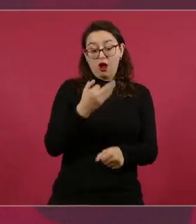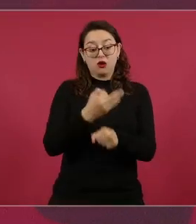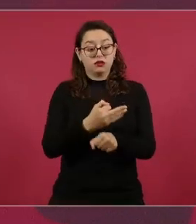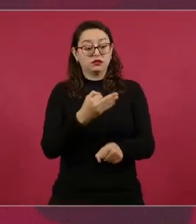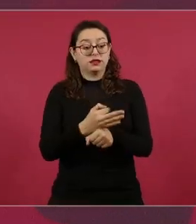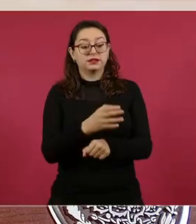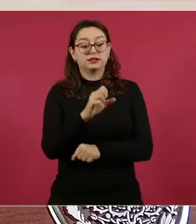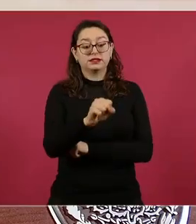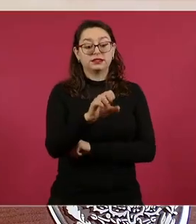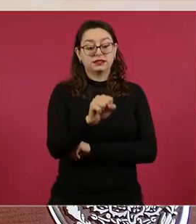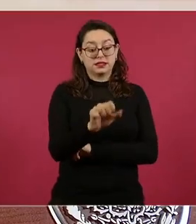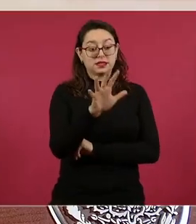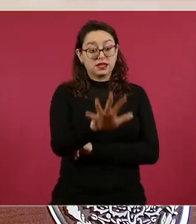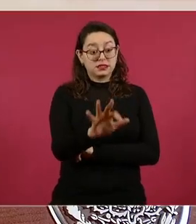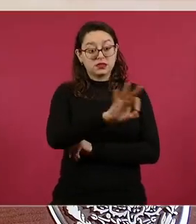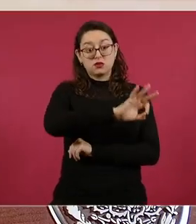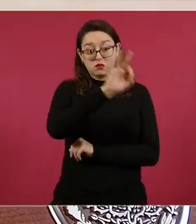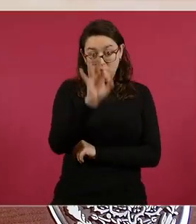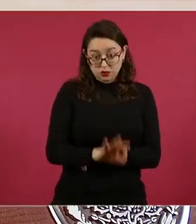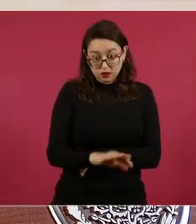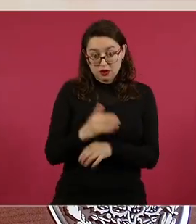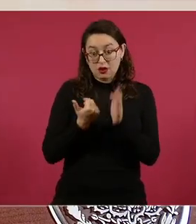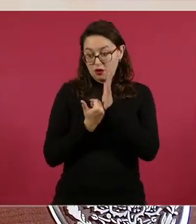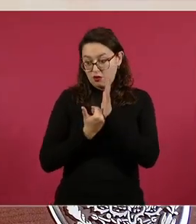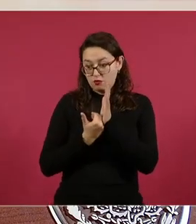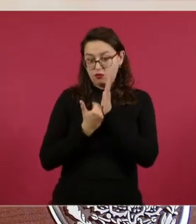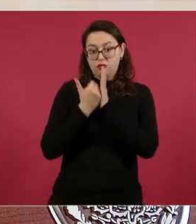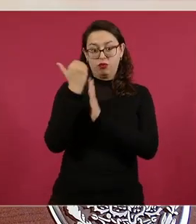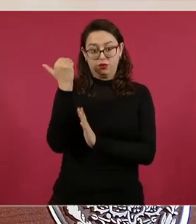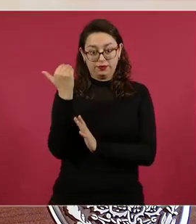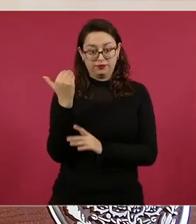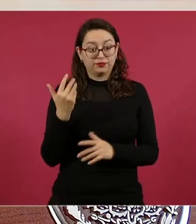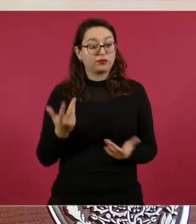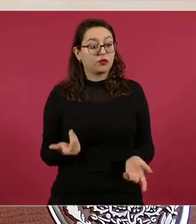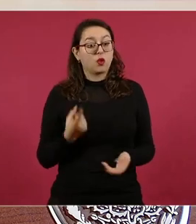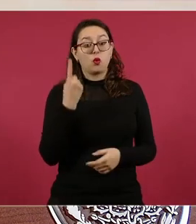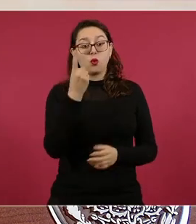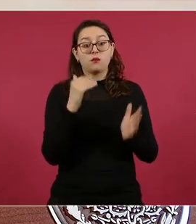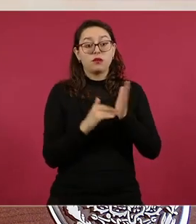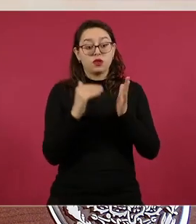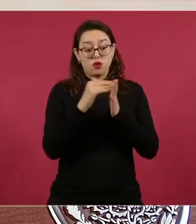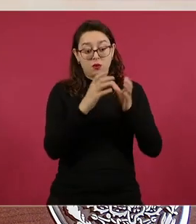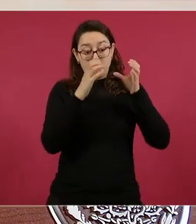a procesar en esas 6 refinerías 1 millón de barriles diarios.